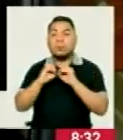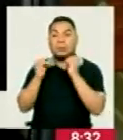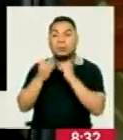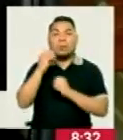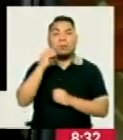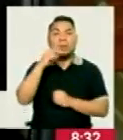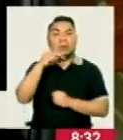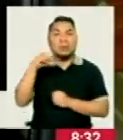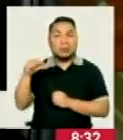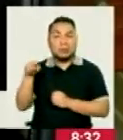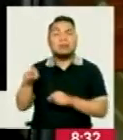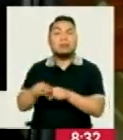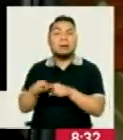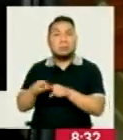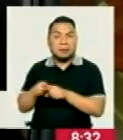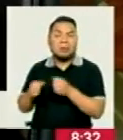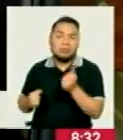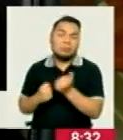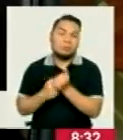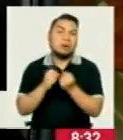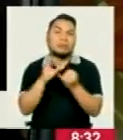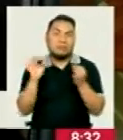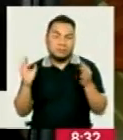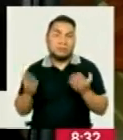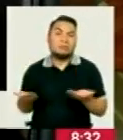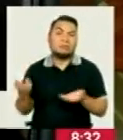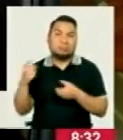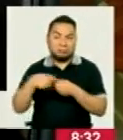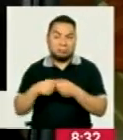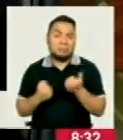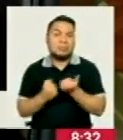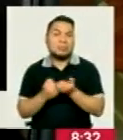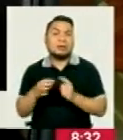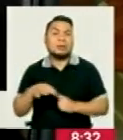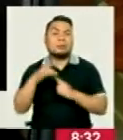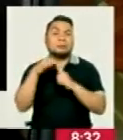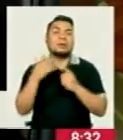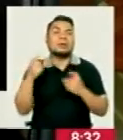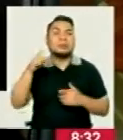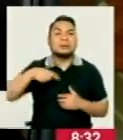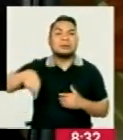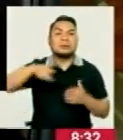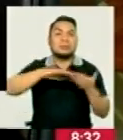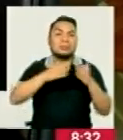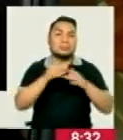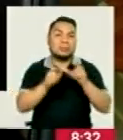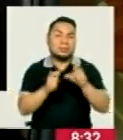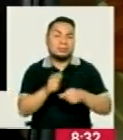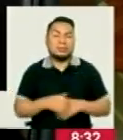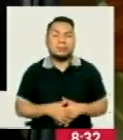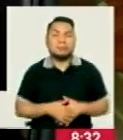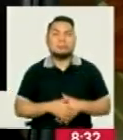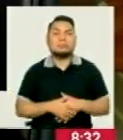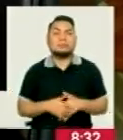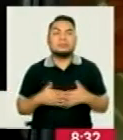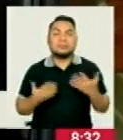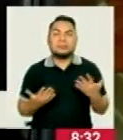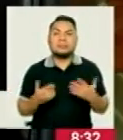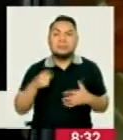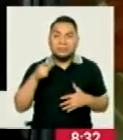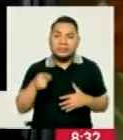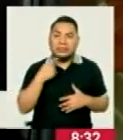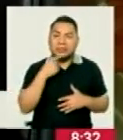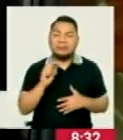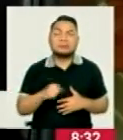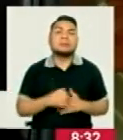llevan, ¿no?, los diferentes servicios especializados, por ejemplo, que requieren nuestros pobladores, ¿no? Entonces, ese,